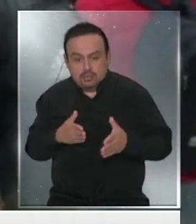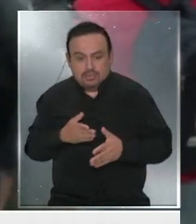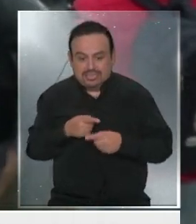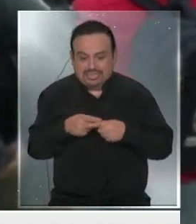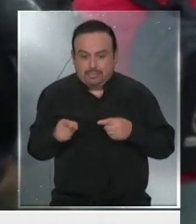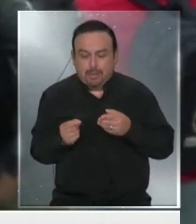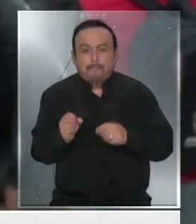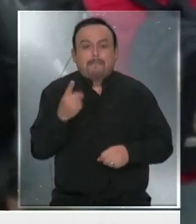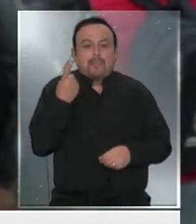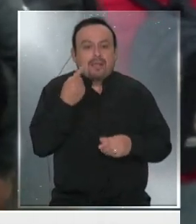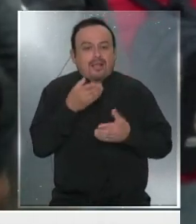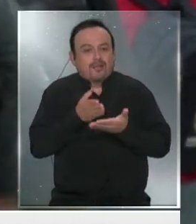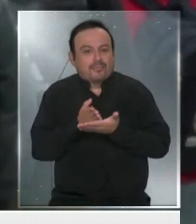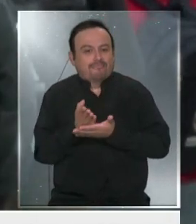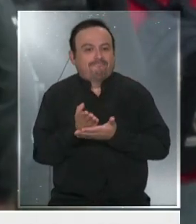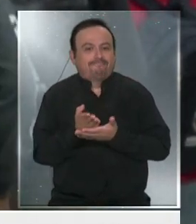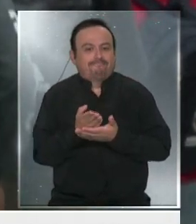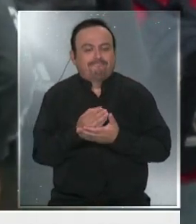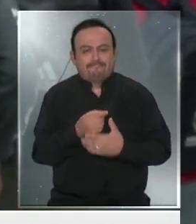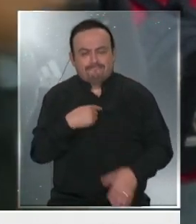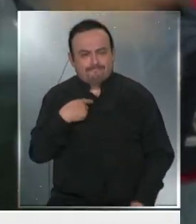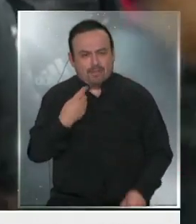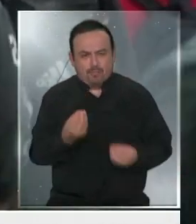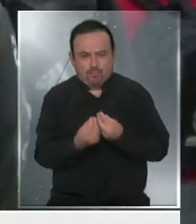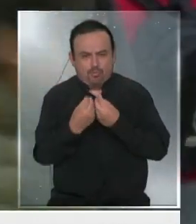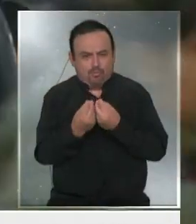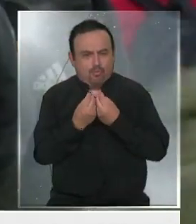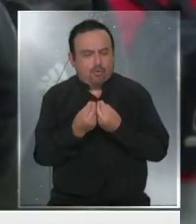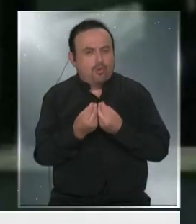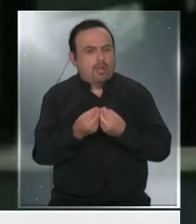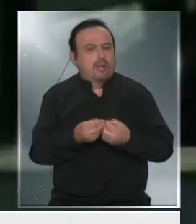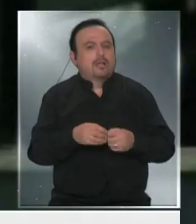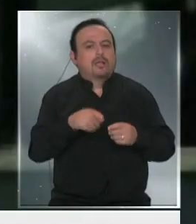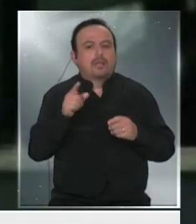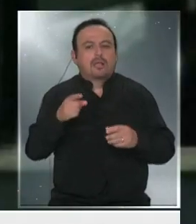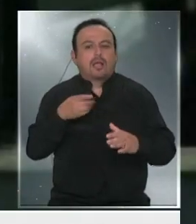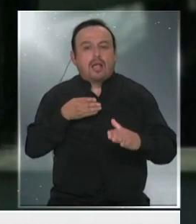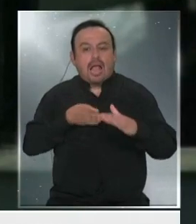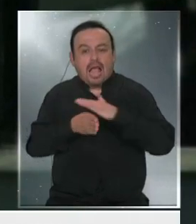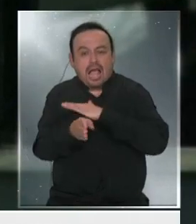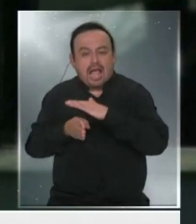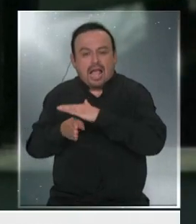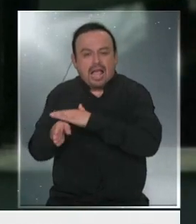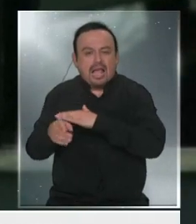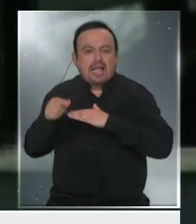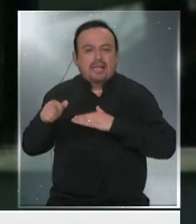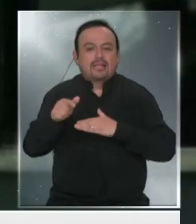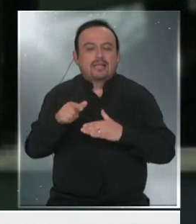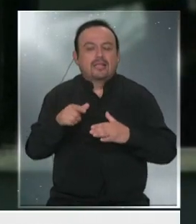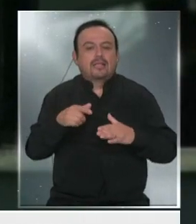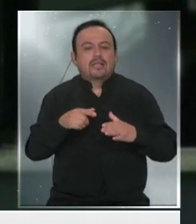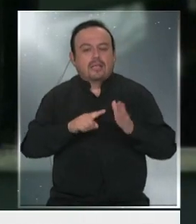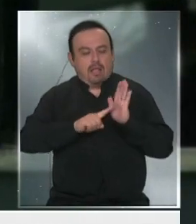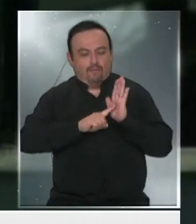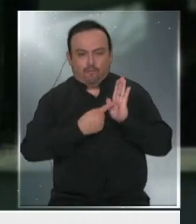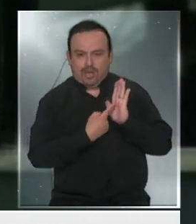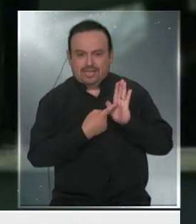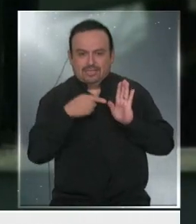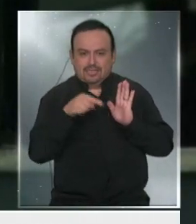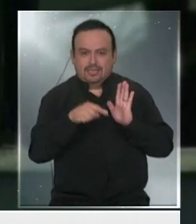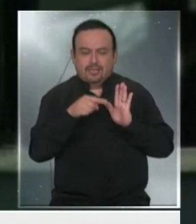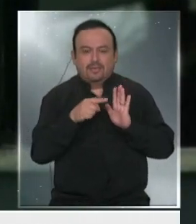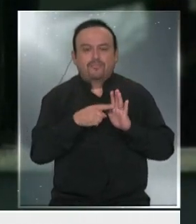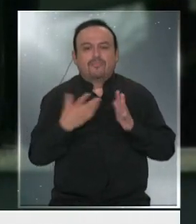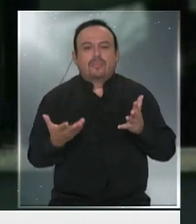y se vio una alta circulación, sobre todo en los accesos hacia la Capital Federal. Les estoy hablando de la zona